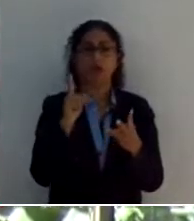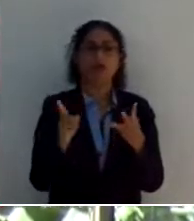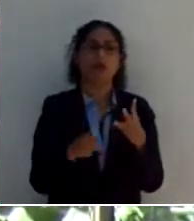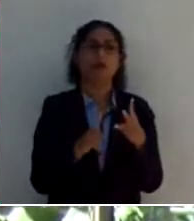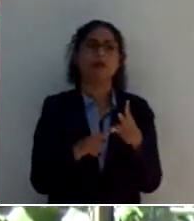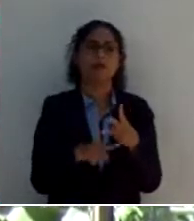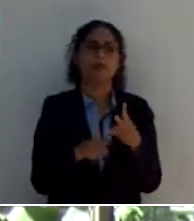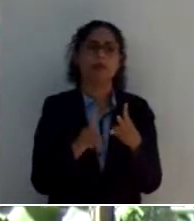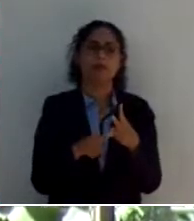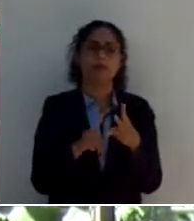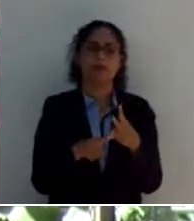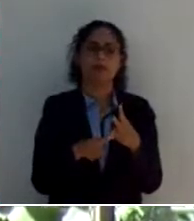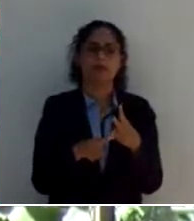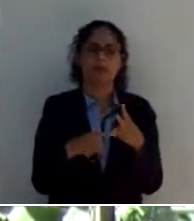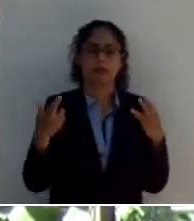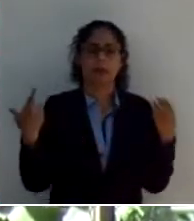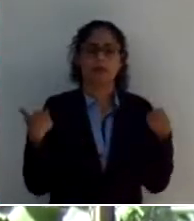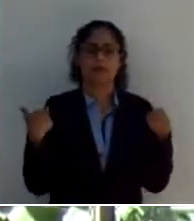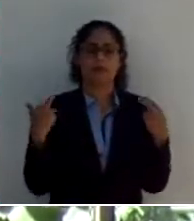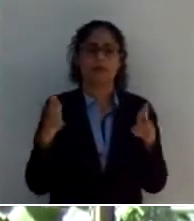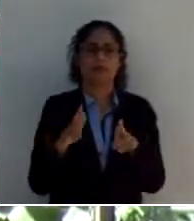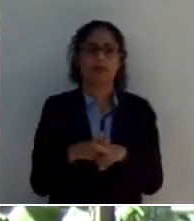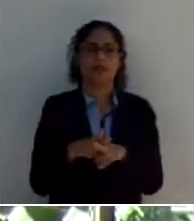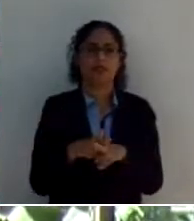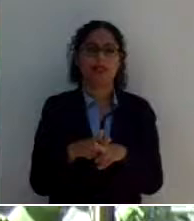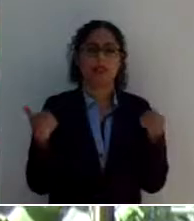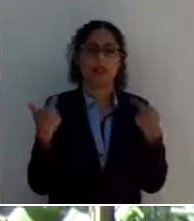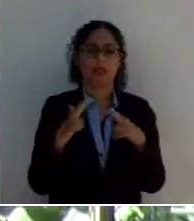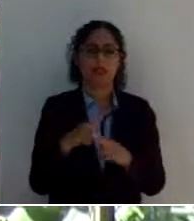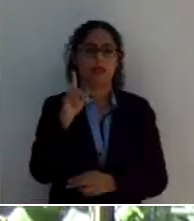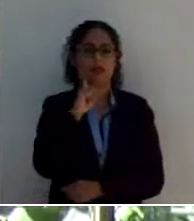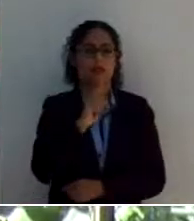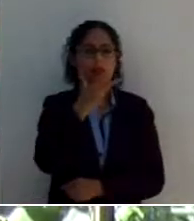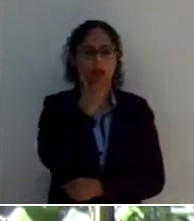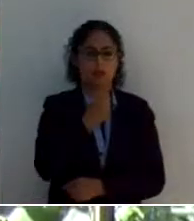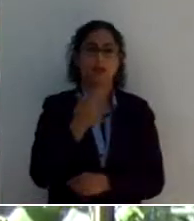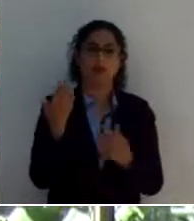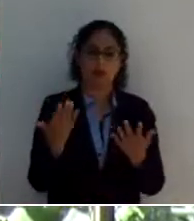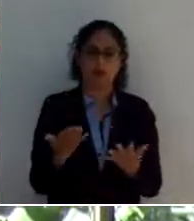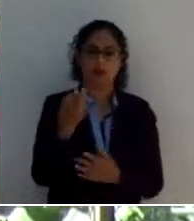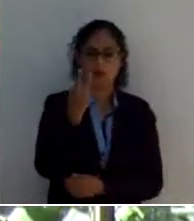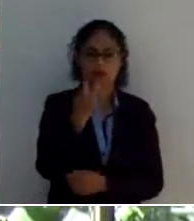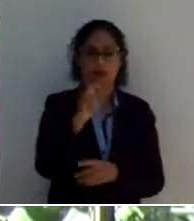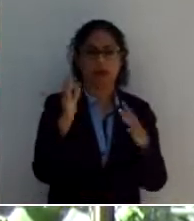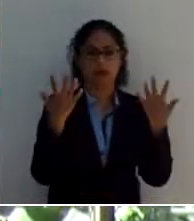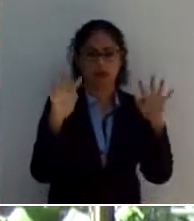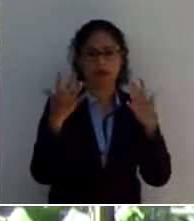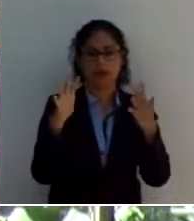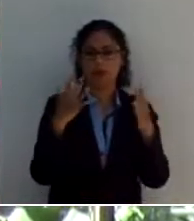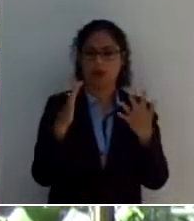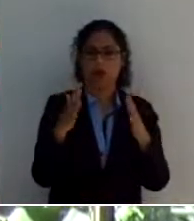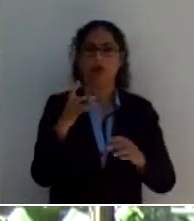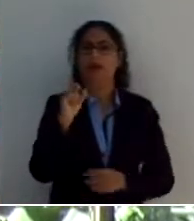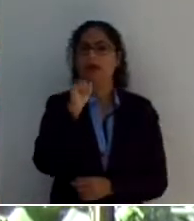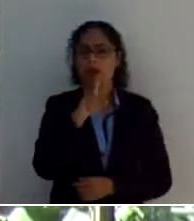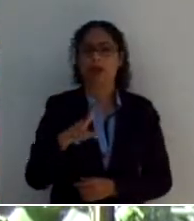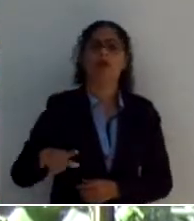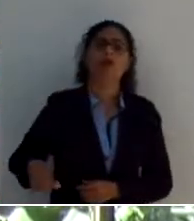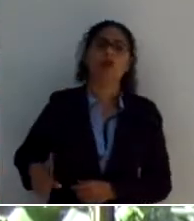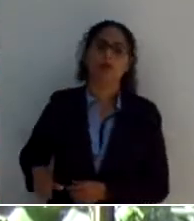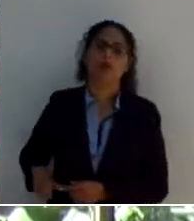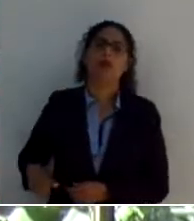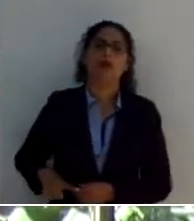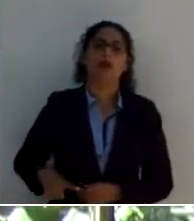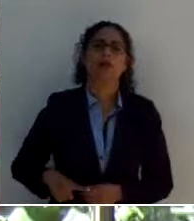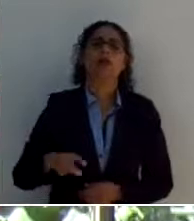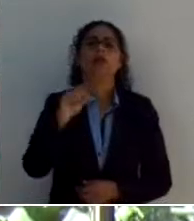y las maestras y los maestros. Por eso aplaudo, porque así lo hemos pedido también los gobernadores,